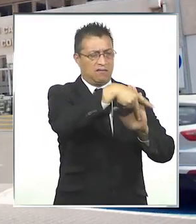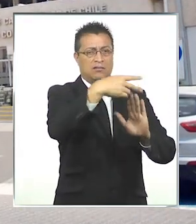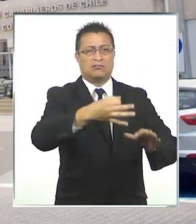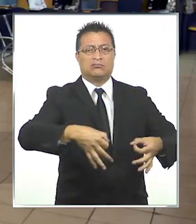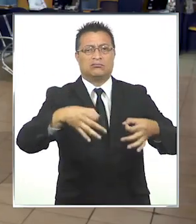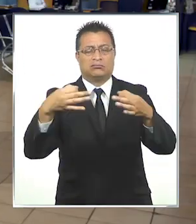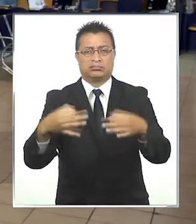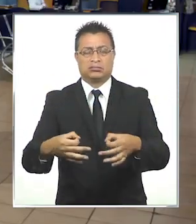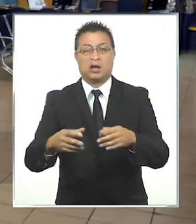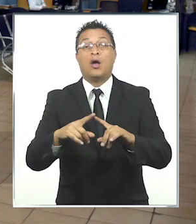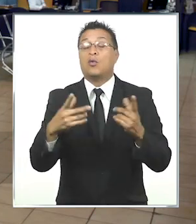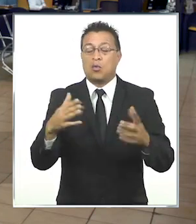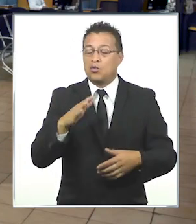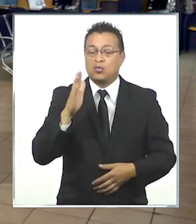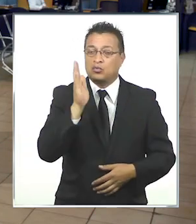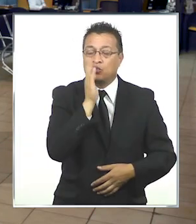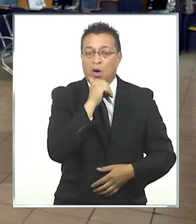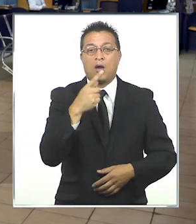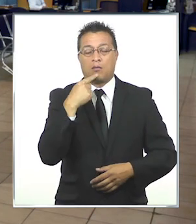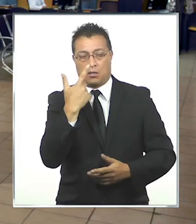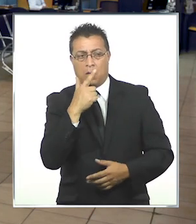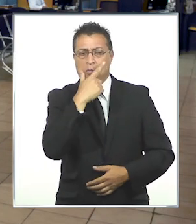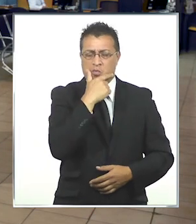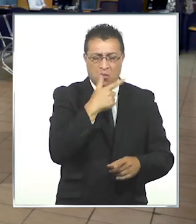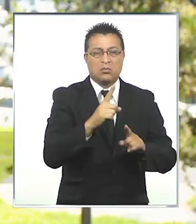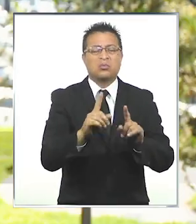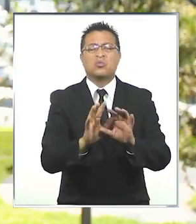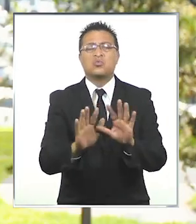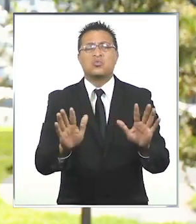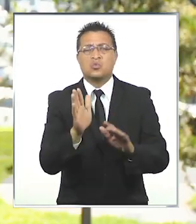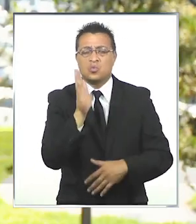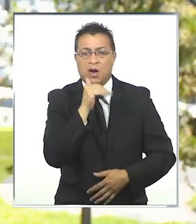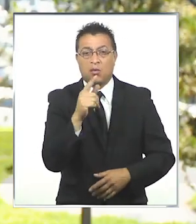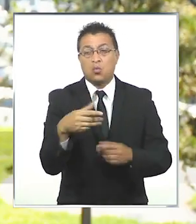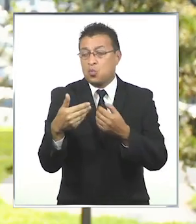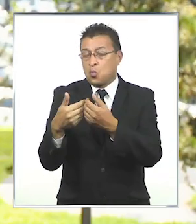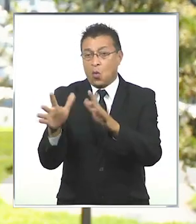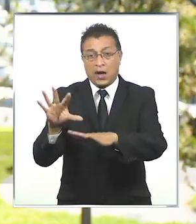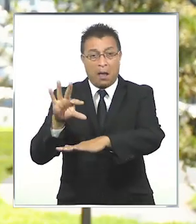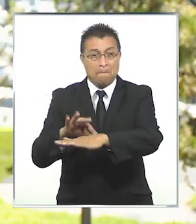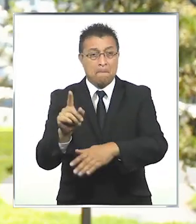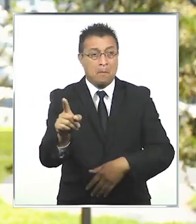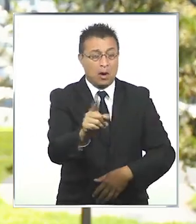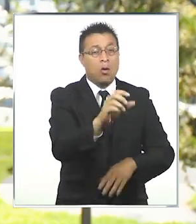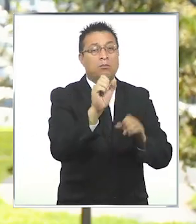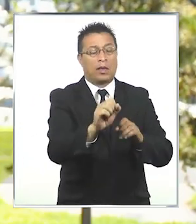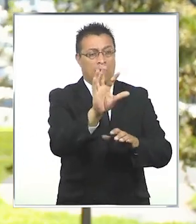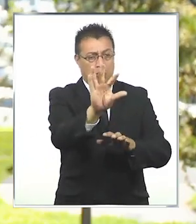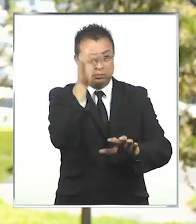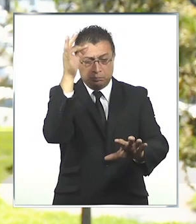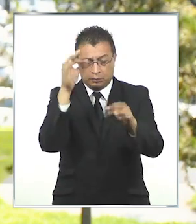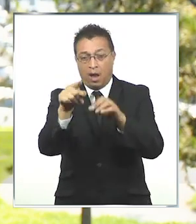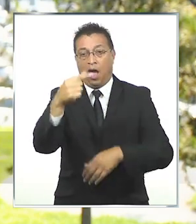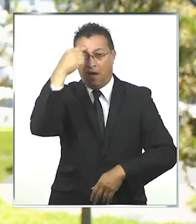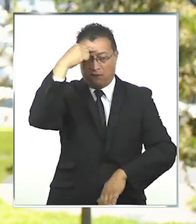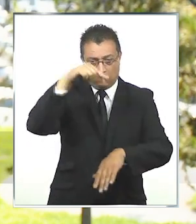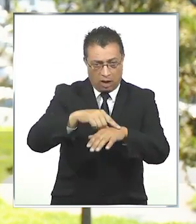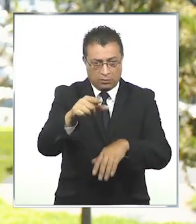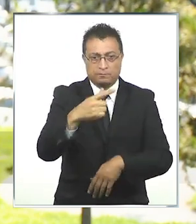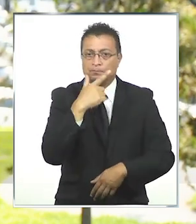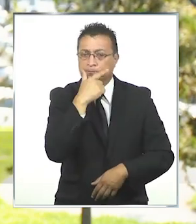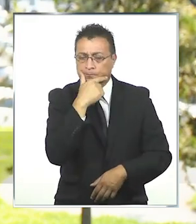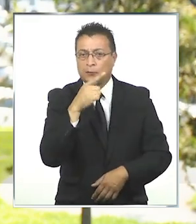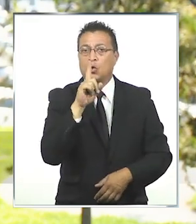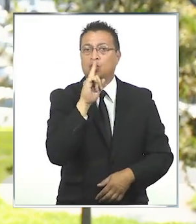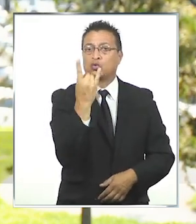niveles, de tal manera de que no existe ningún tipo de aprehensión al respecto. Cualquiera de nuestros médicos es capaz de darse cuenta, aquí hay